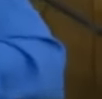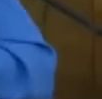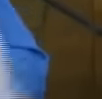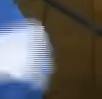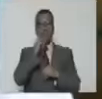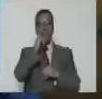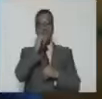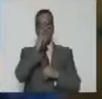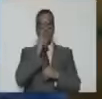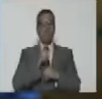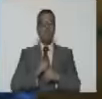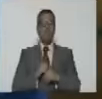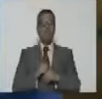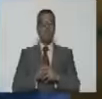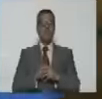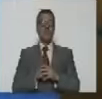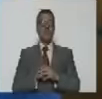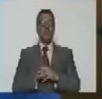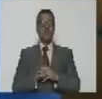presidente.